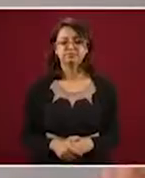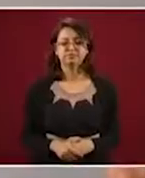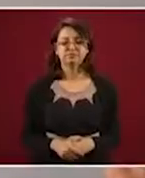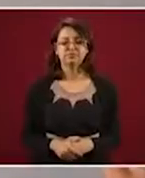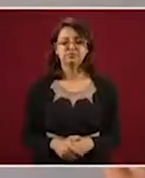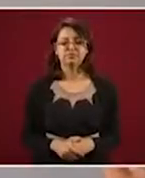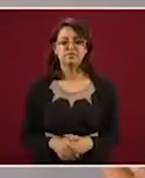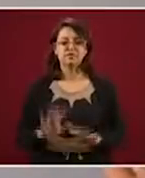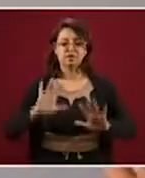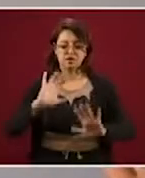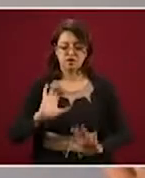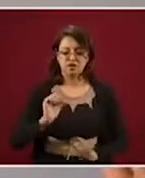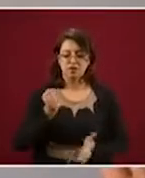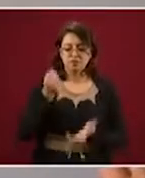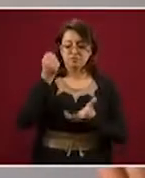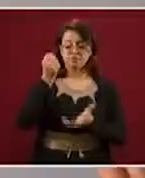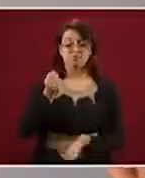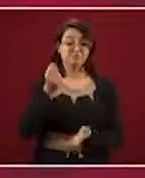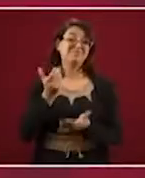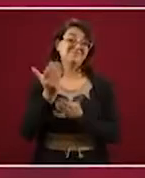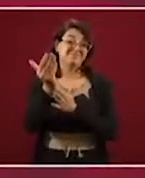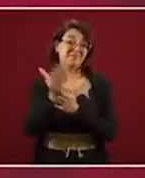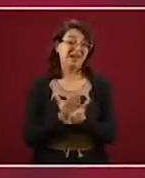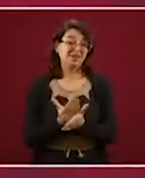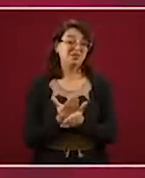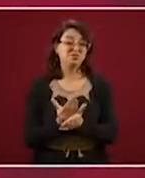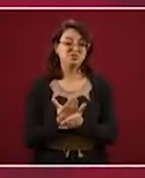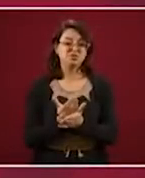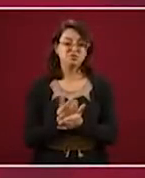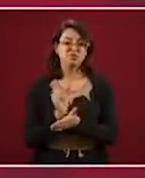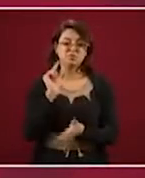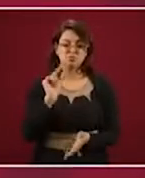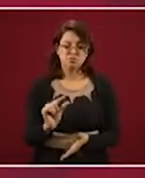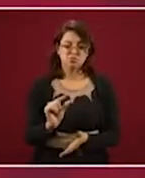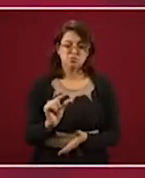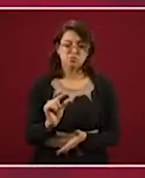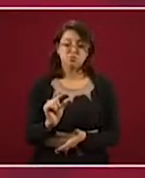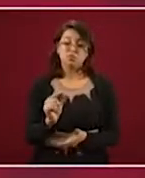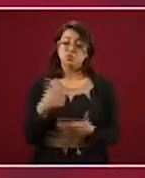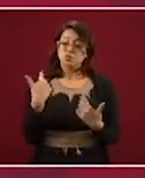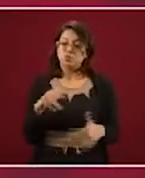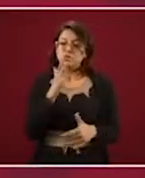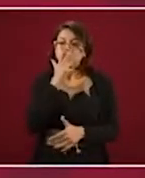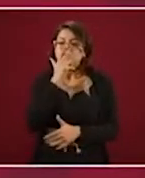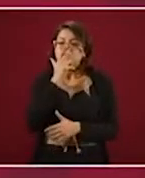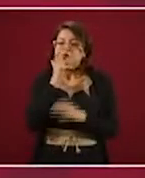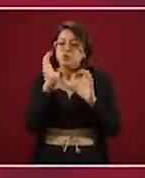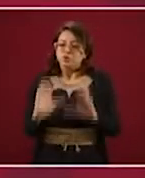alcance, ahora es menos, poquito porque es bendito.